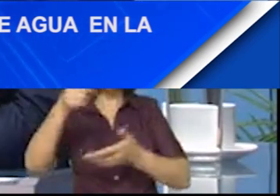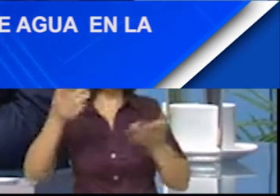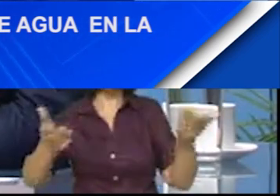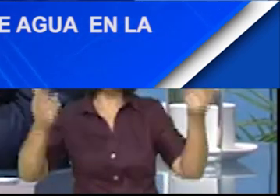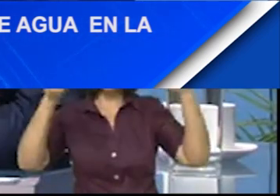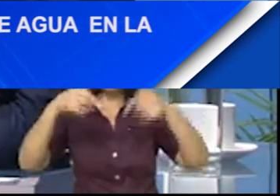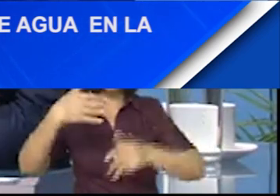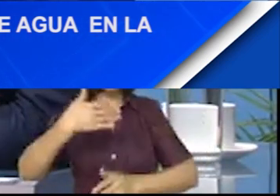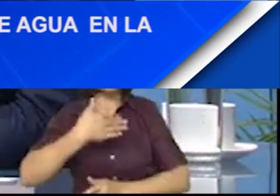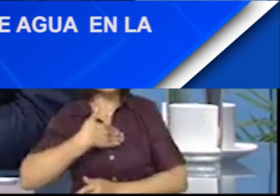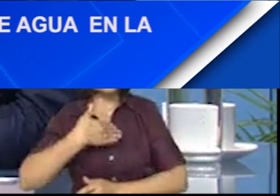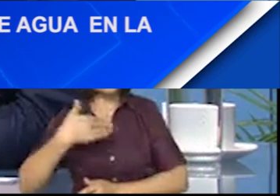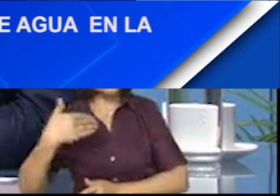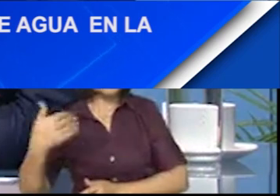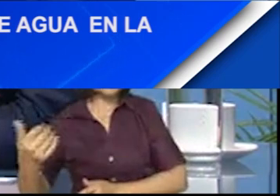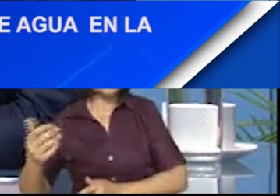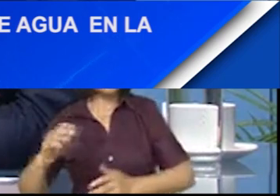mejorar